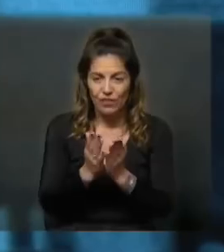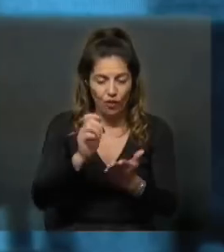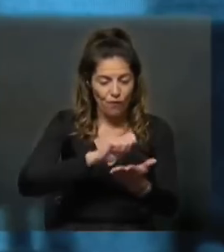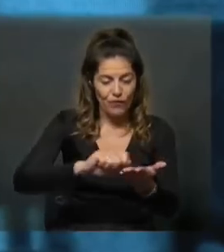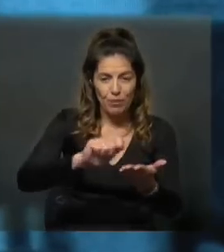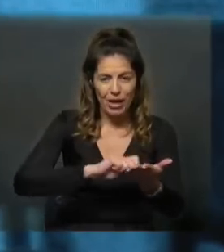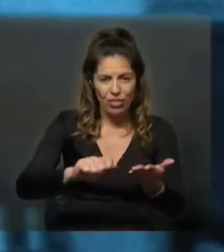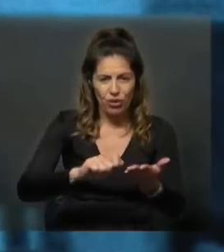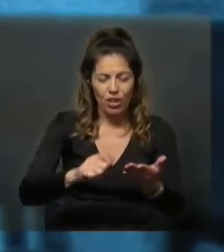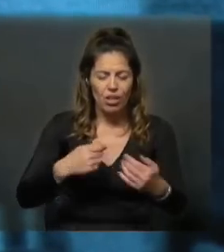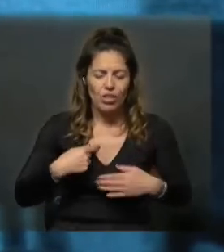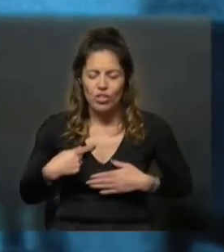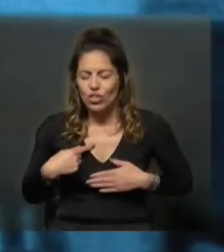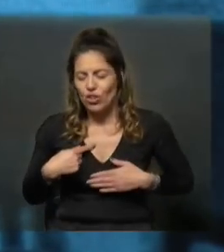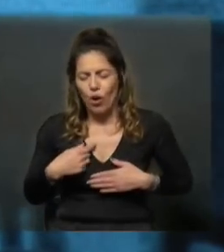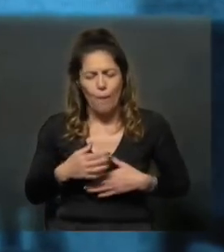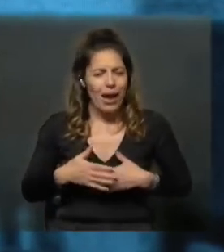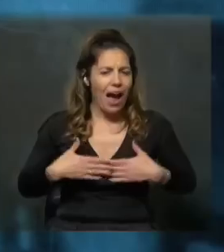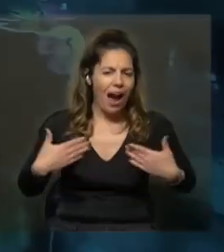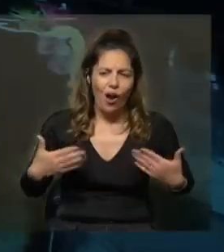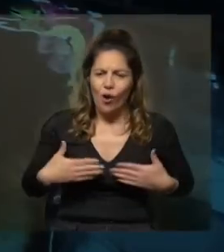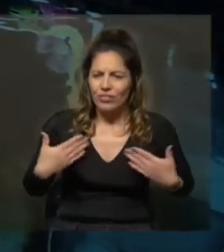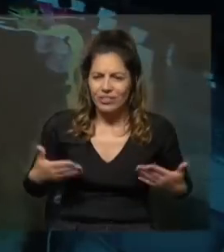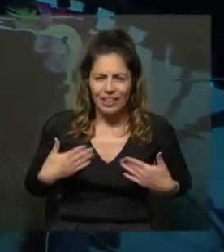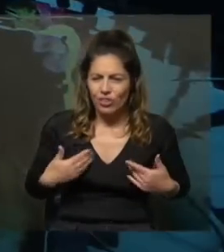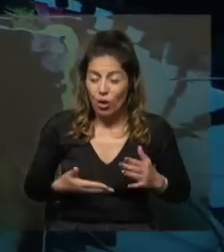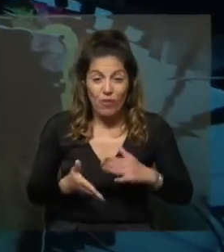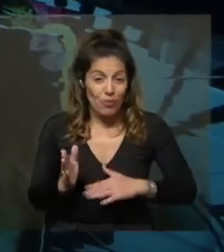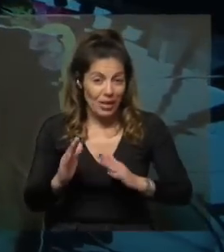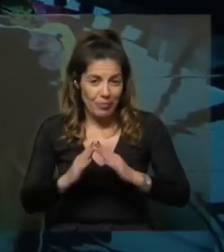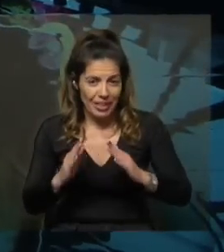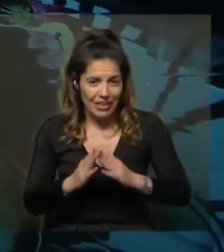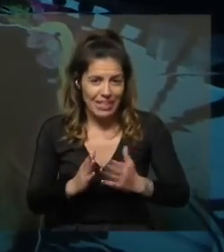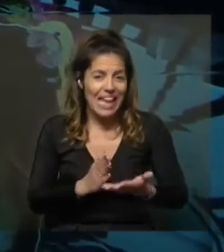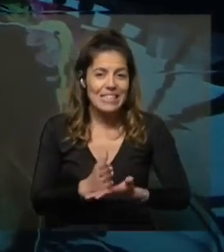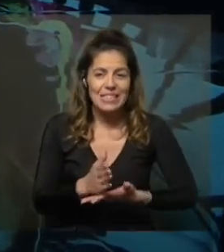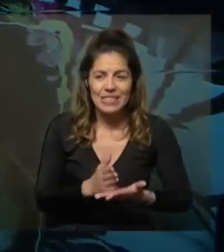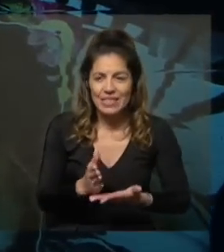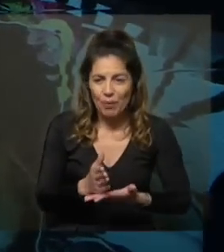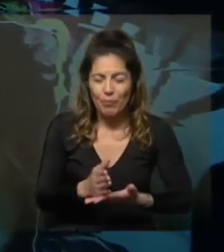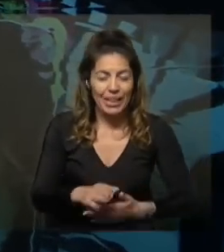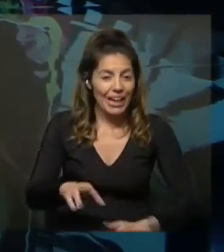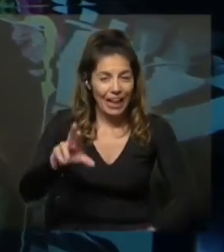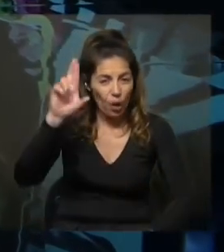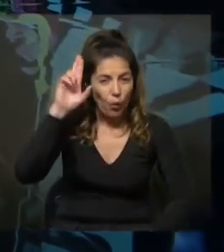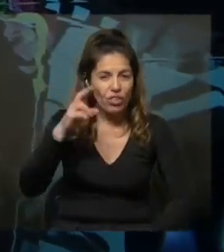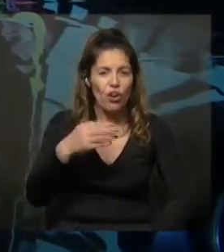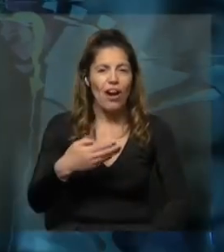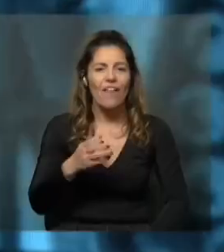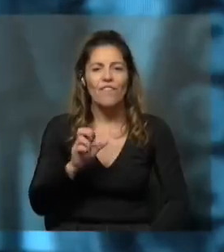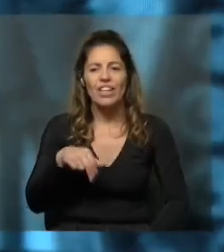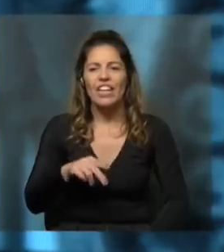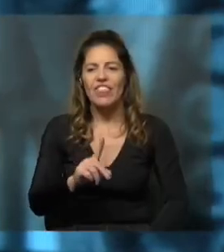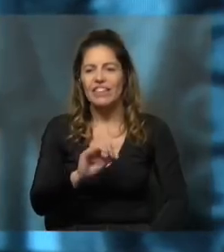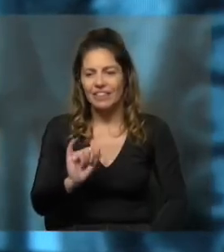la felicidad con la que me fui para mi casa y siempre termino haciendo Recordando a Benedetti